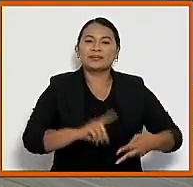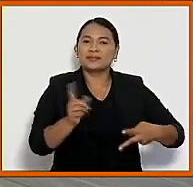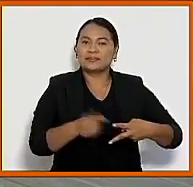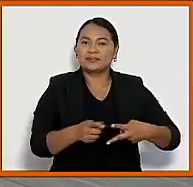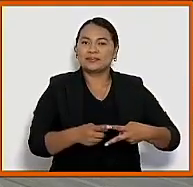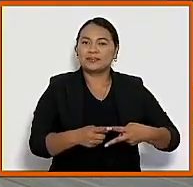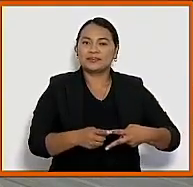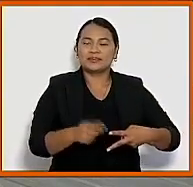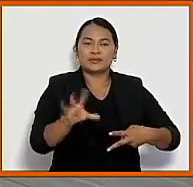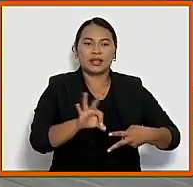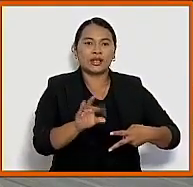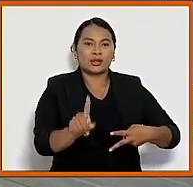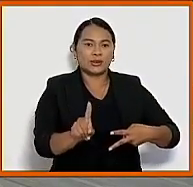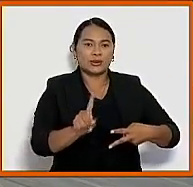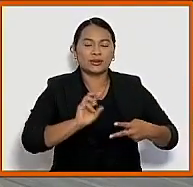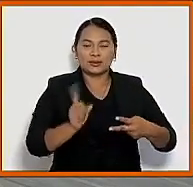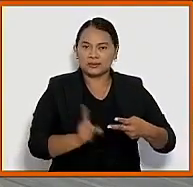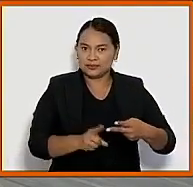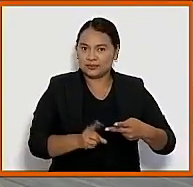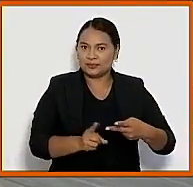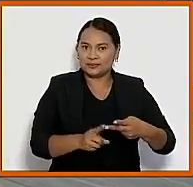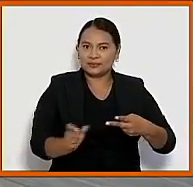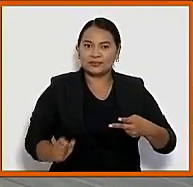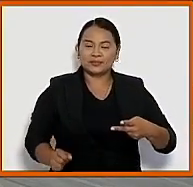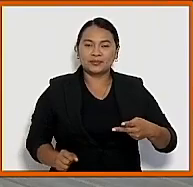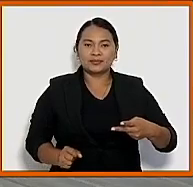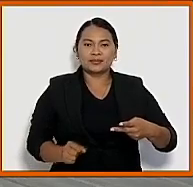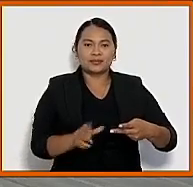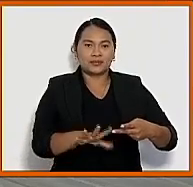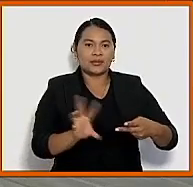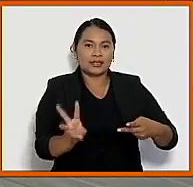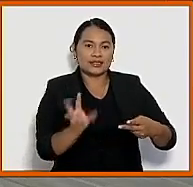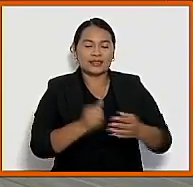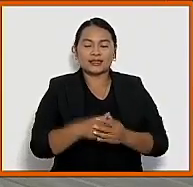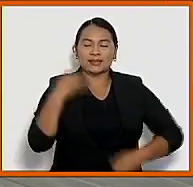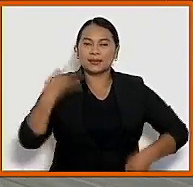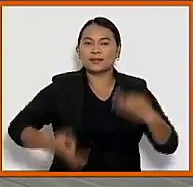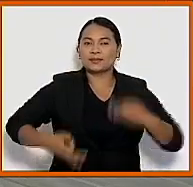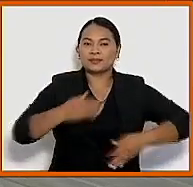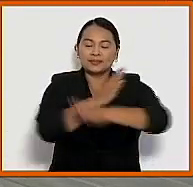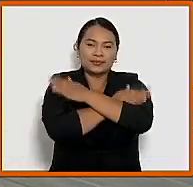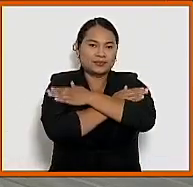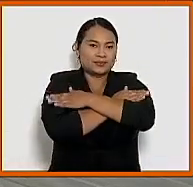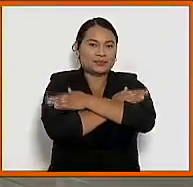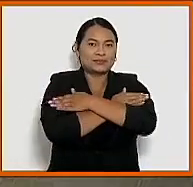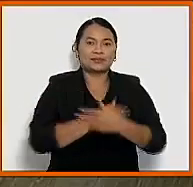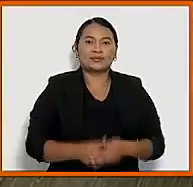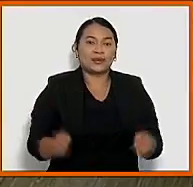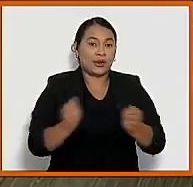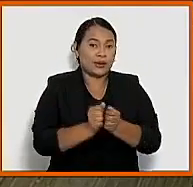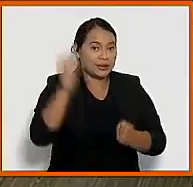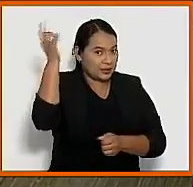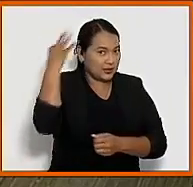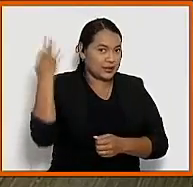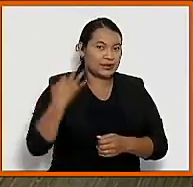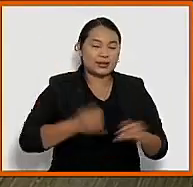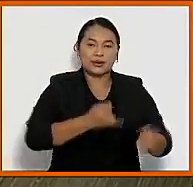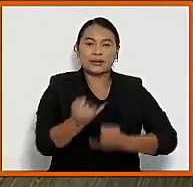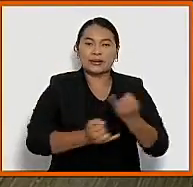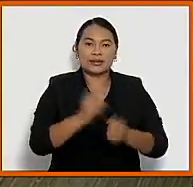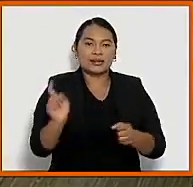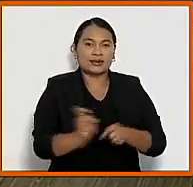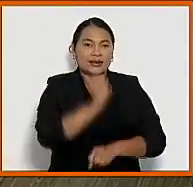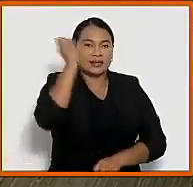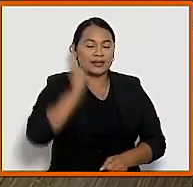posición 1, 91, posición 2, 56. Muchas felicidades. Regresamos con Francini para pegar y